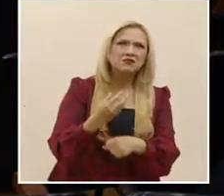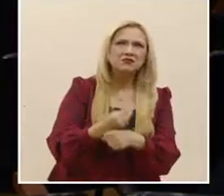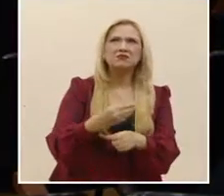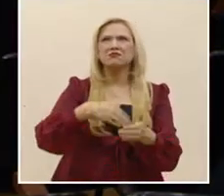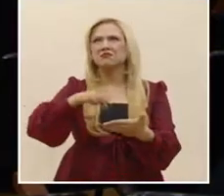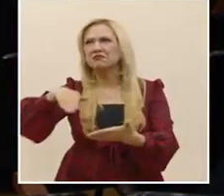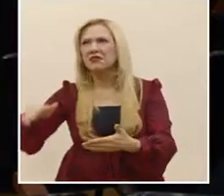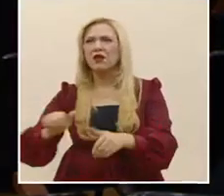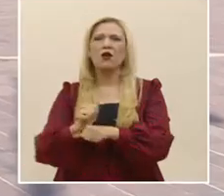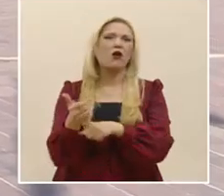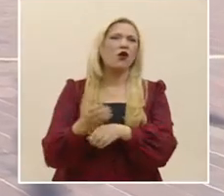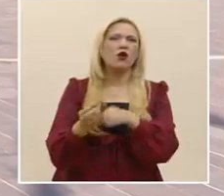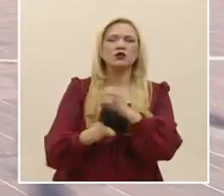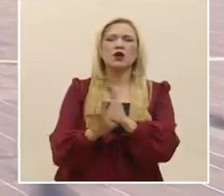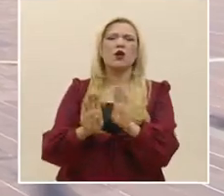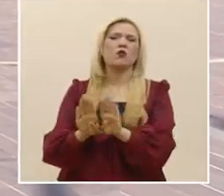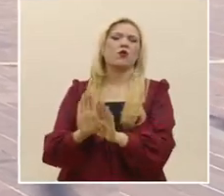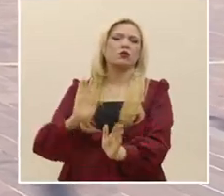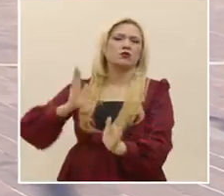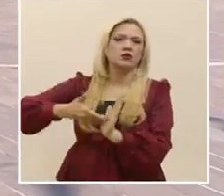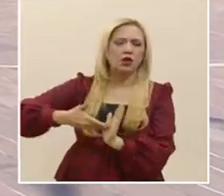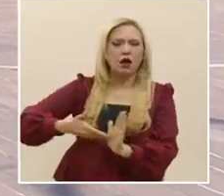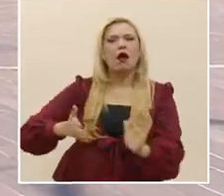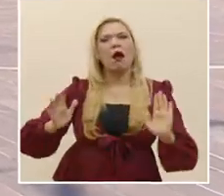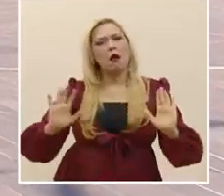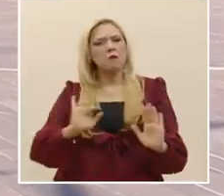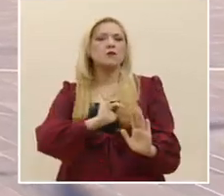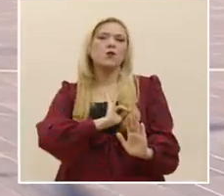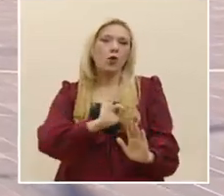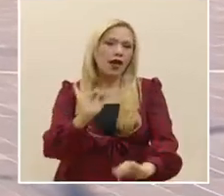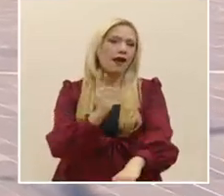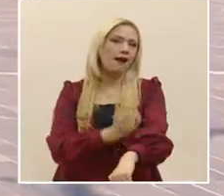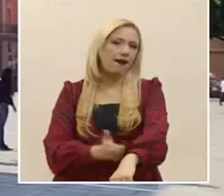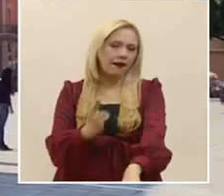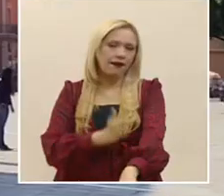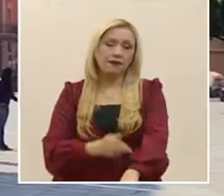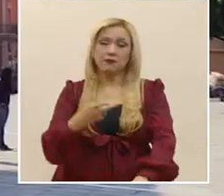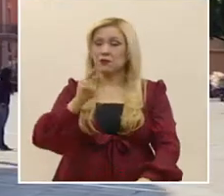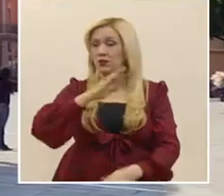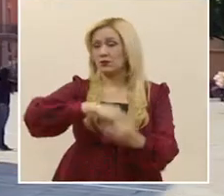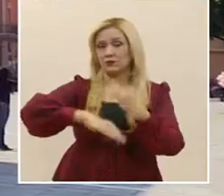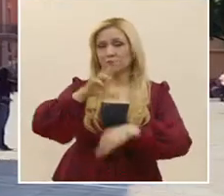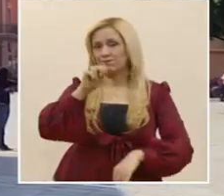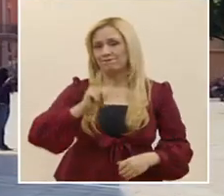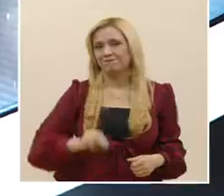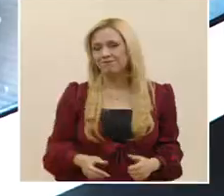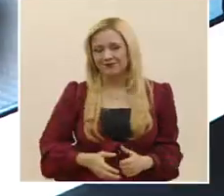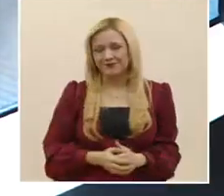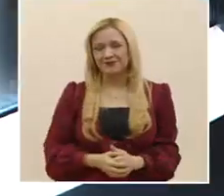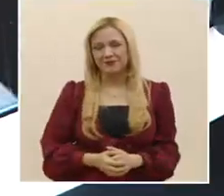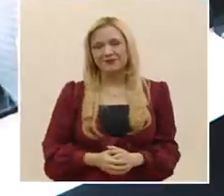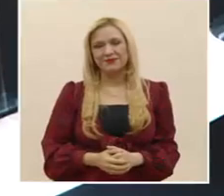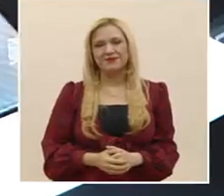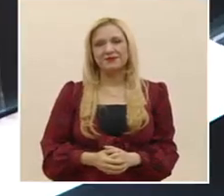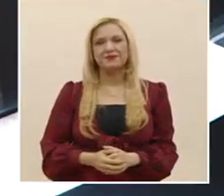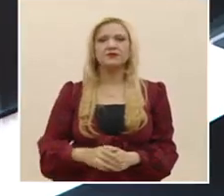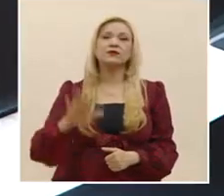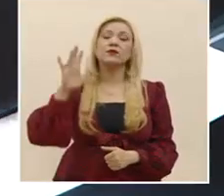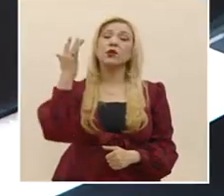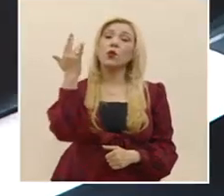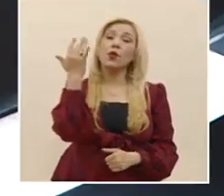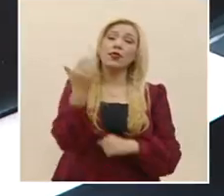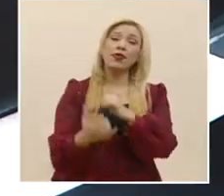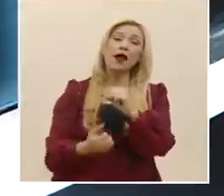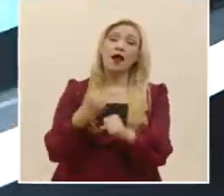política criminal. Para el canal del Poder Judicial de la Federación, Mario López Peña. Y 50 años